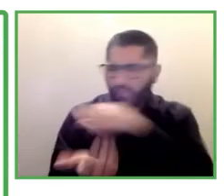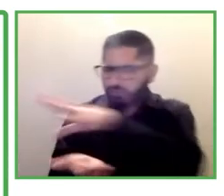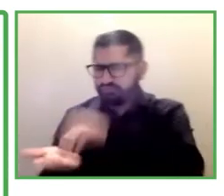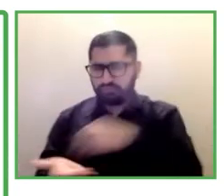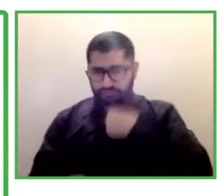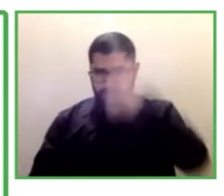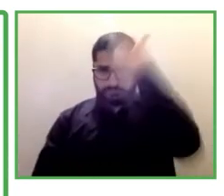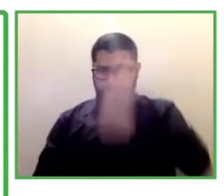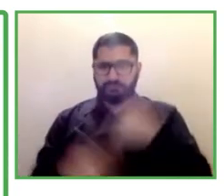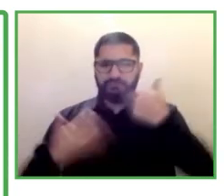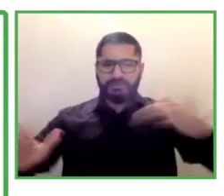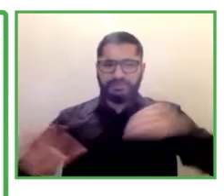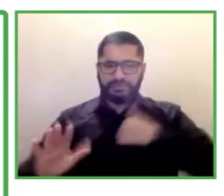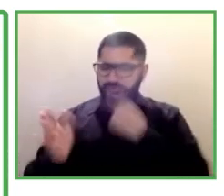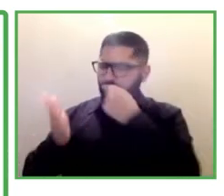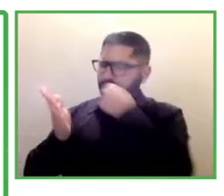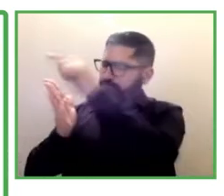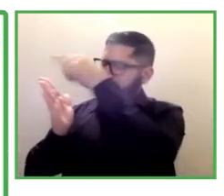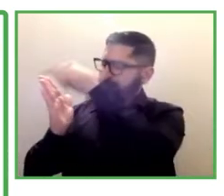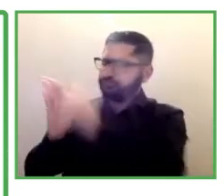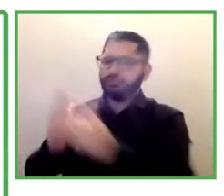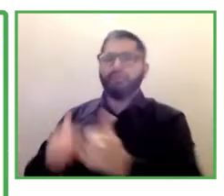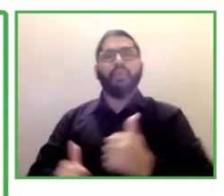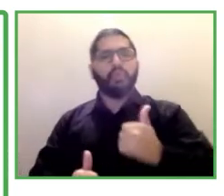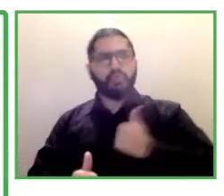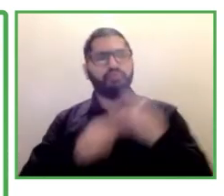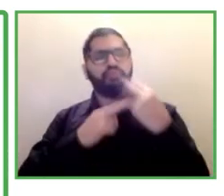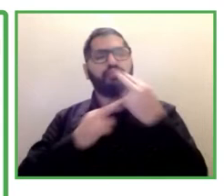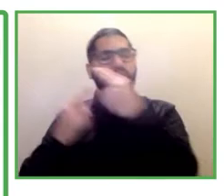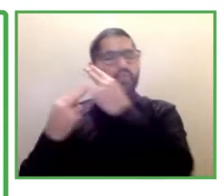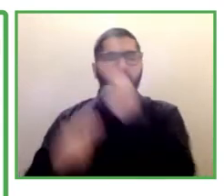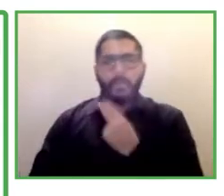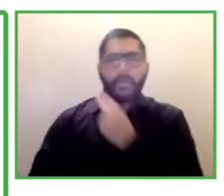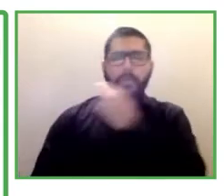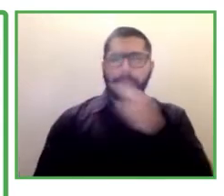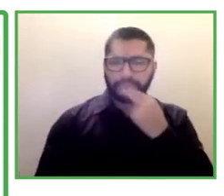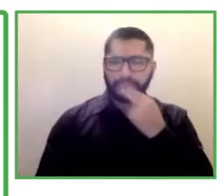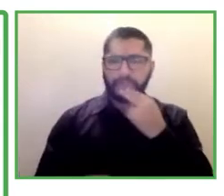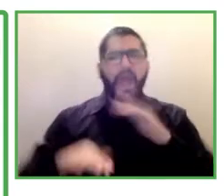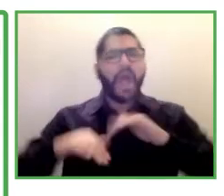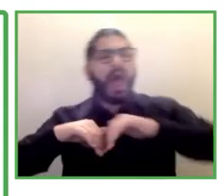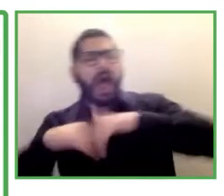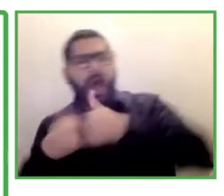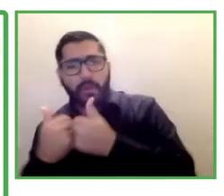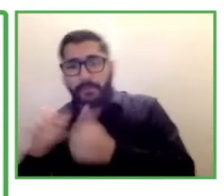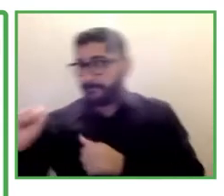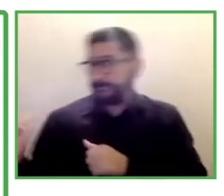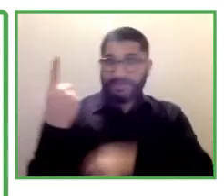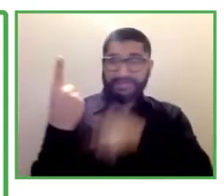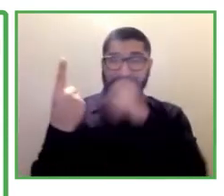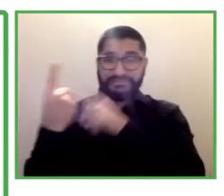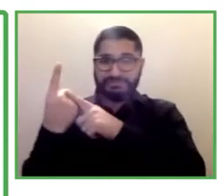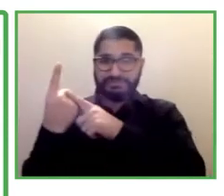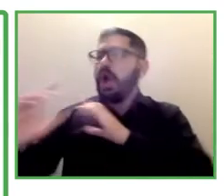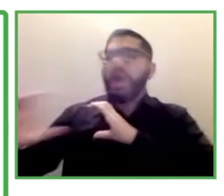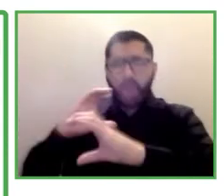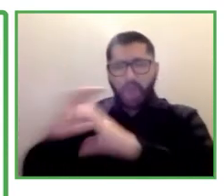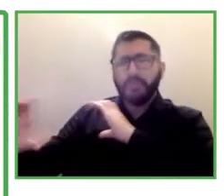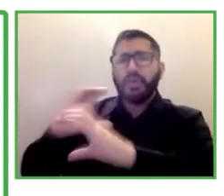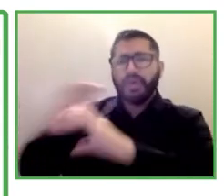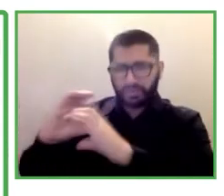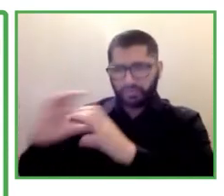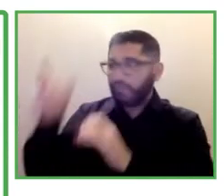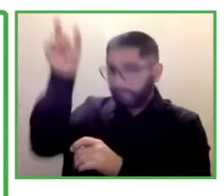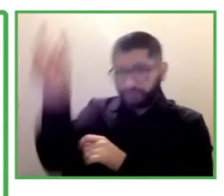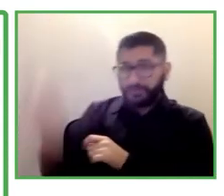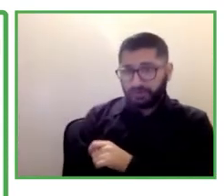esta decisión, lo primero que hay que hacer es comunicarse con este nuevo puesto para que entiendan qué es